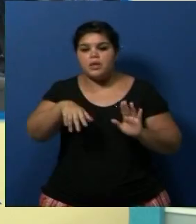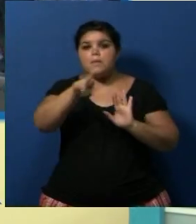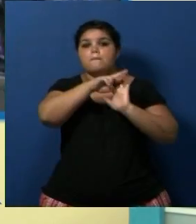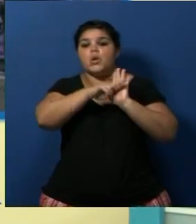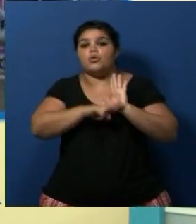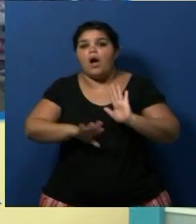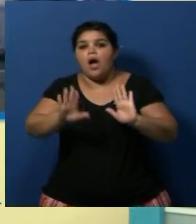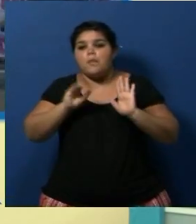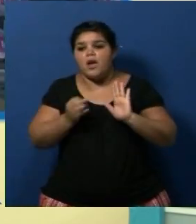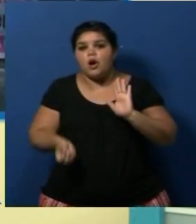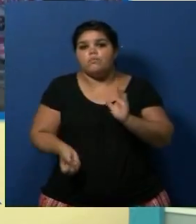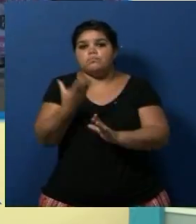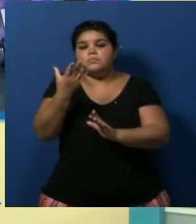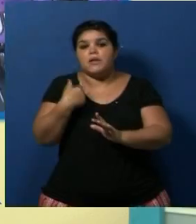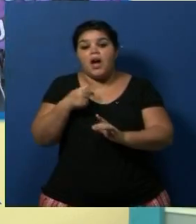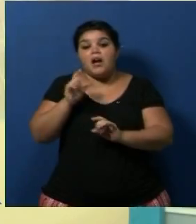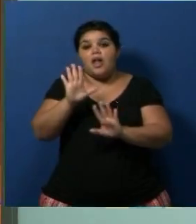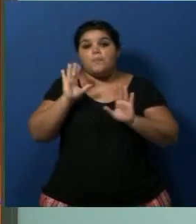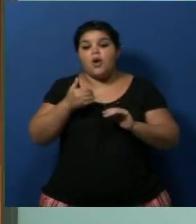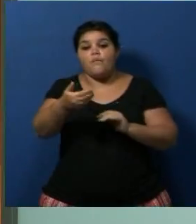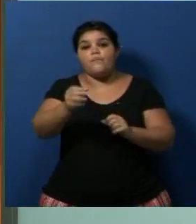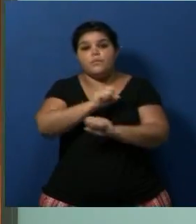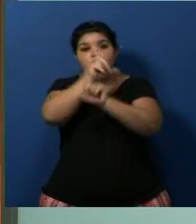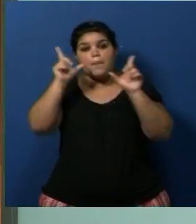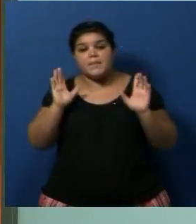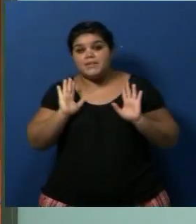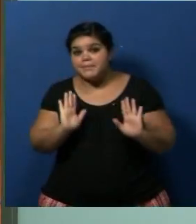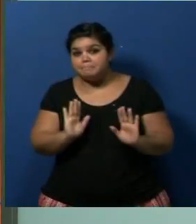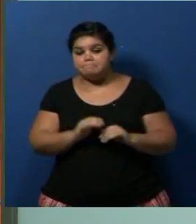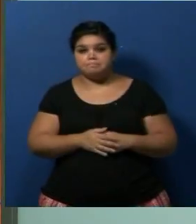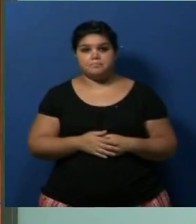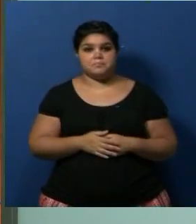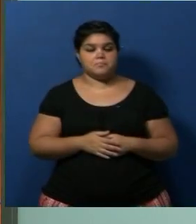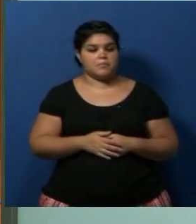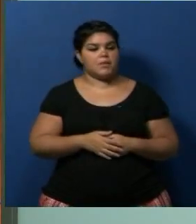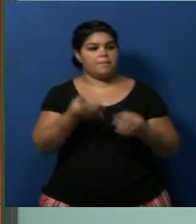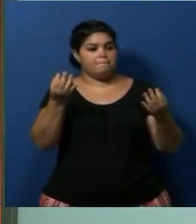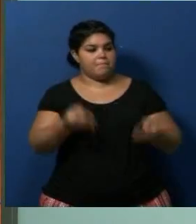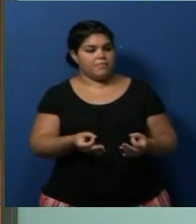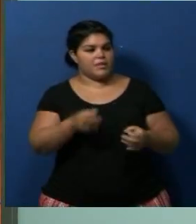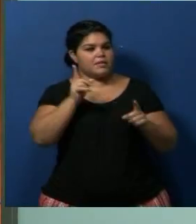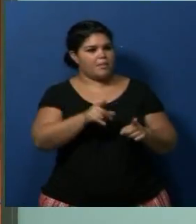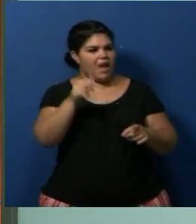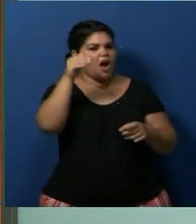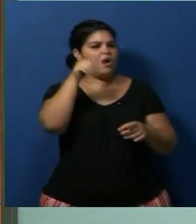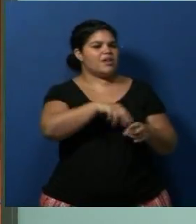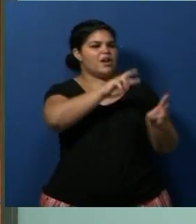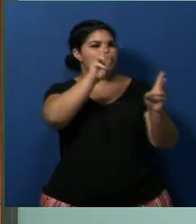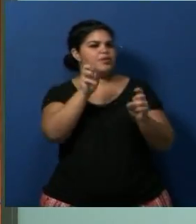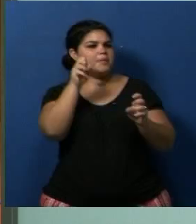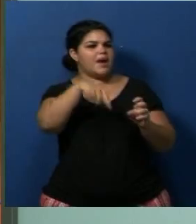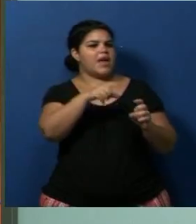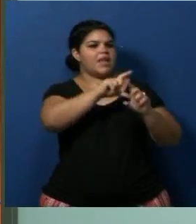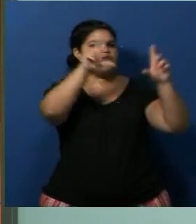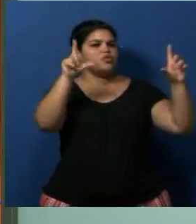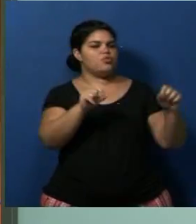quizás tengamos una sorpresa, vamos a ver qué pasa. Tal cual. Nos metemos un poco en la nota que vos escribiste para Unidiversidad a propósito